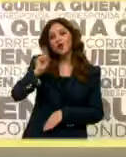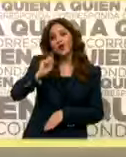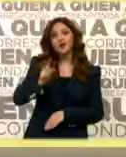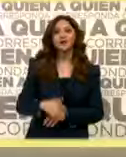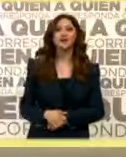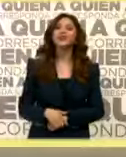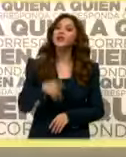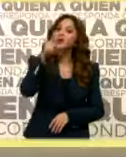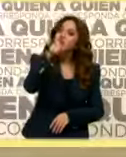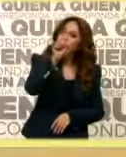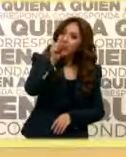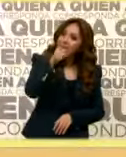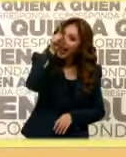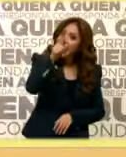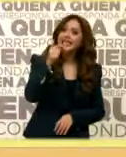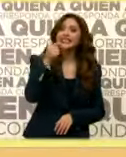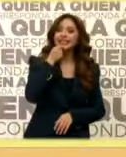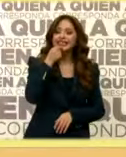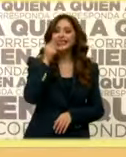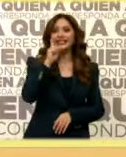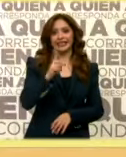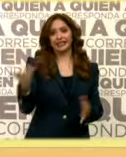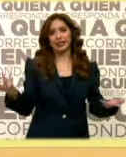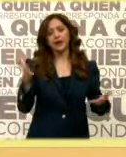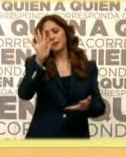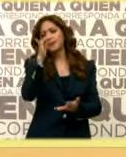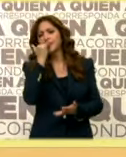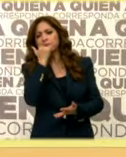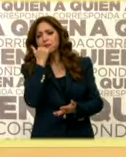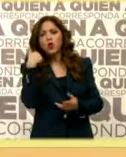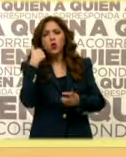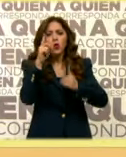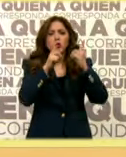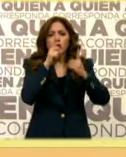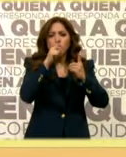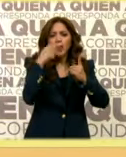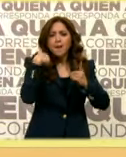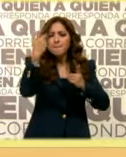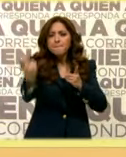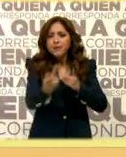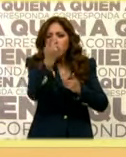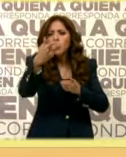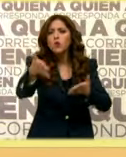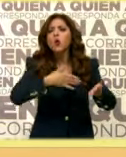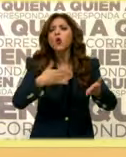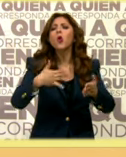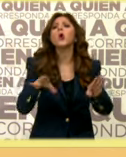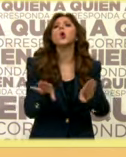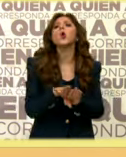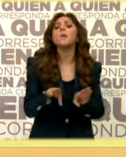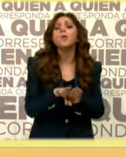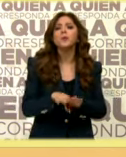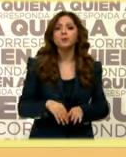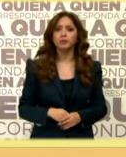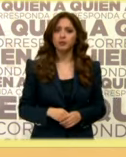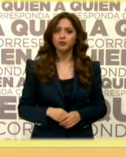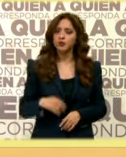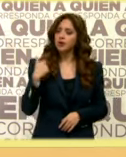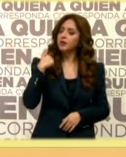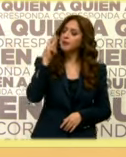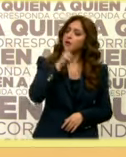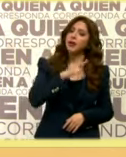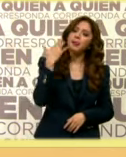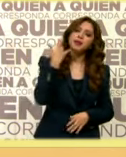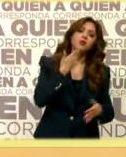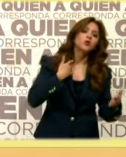usted una niña. Oye, Annette, nada más una duda primero, dime. ¿Qué tal cocinas? Deli, una cosa maravillosa. Dime la verdad, Annette. De